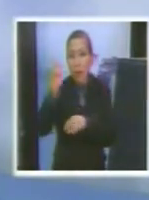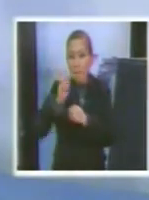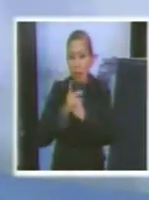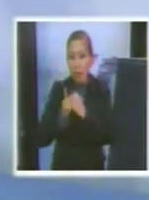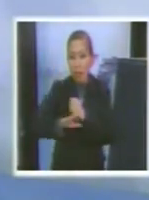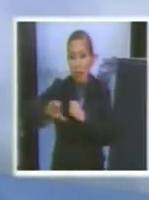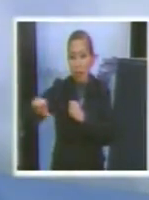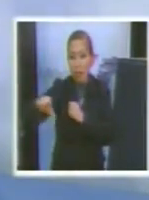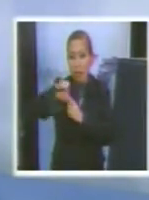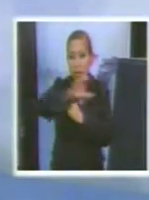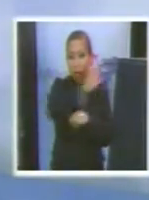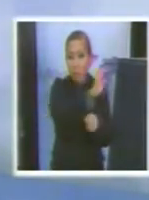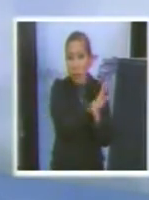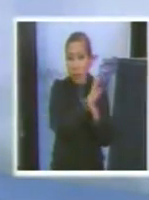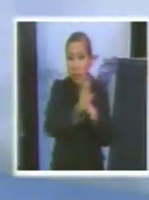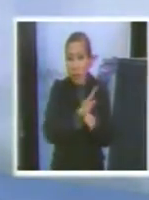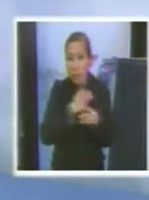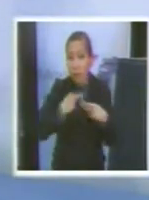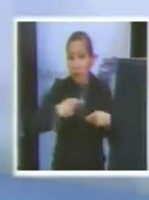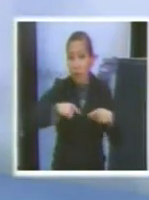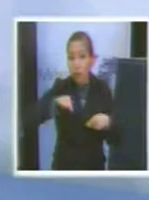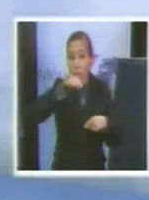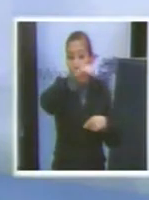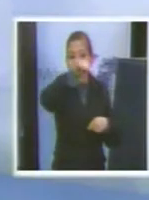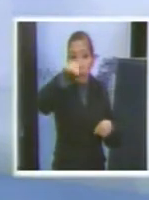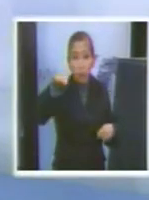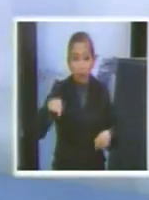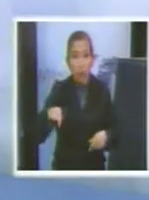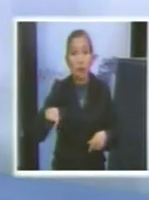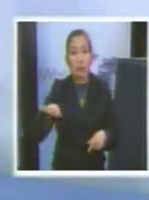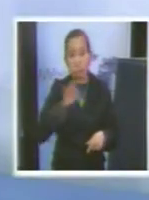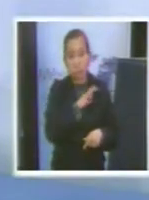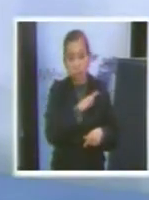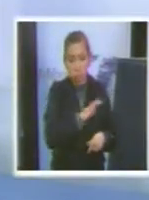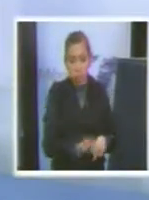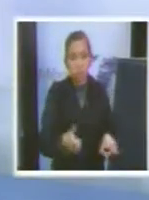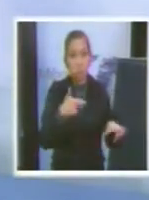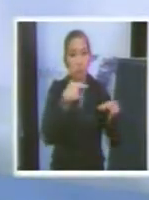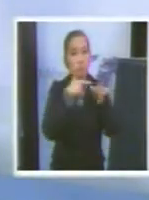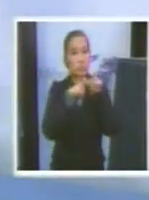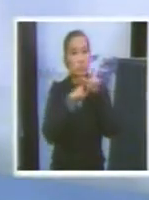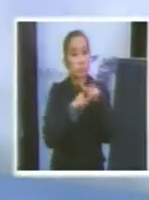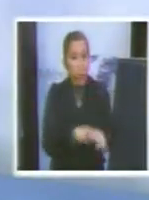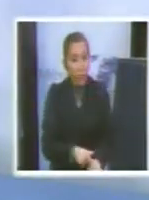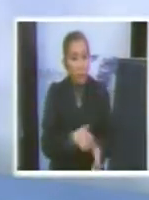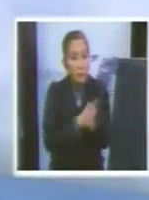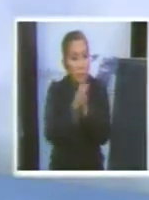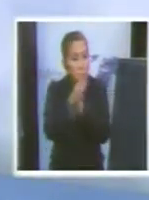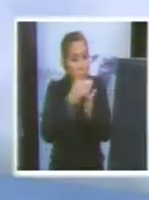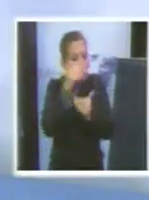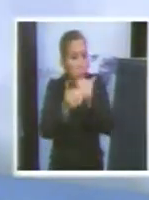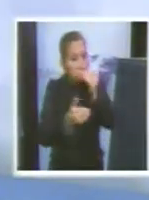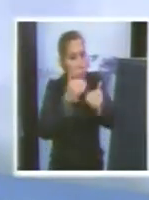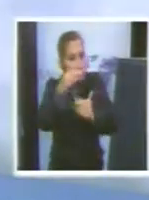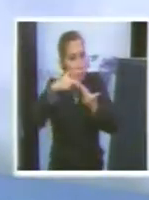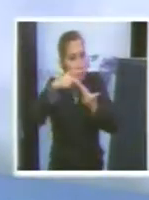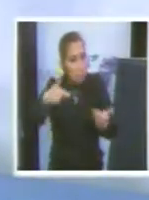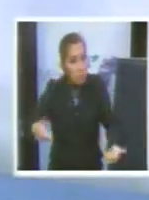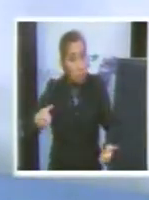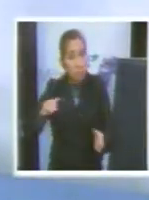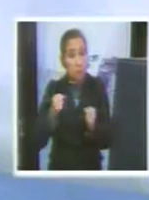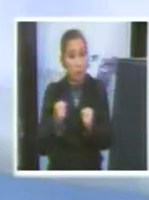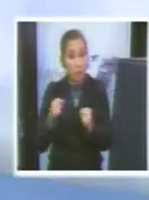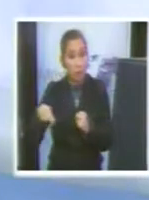pueblos, en beneficio de los ciudadanos, podamos seguir dinamizando esta relación